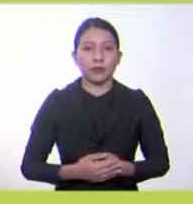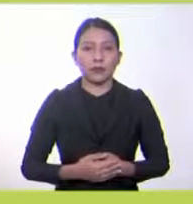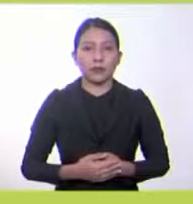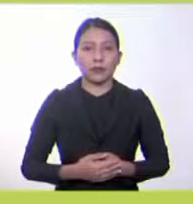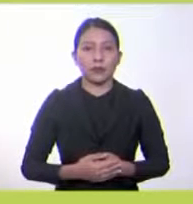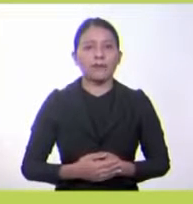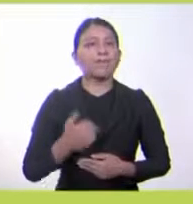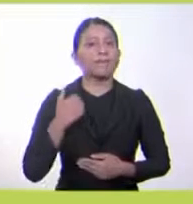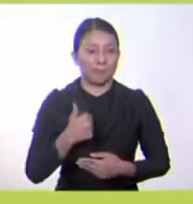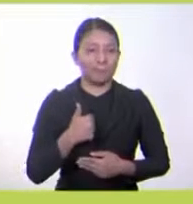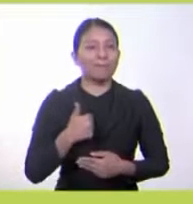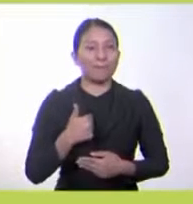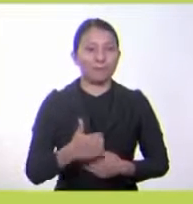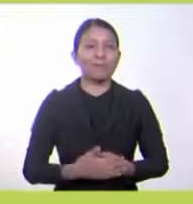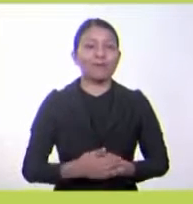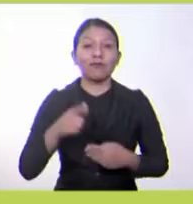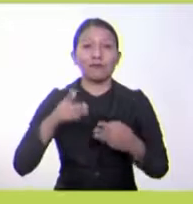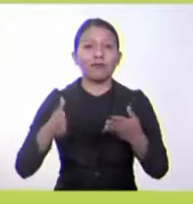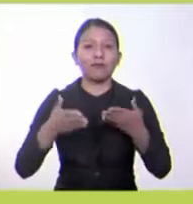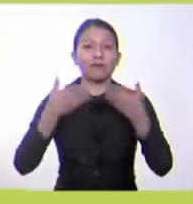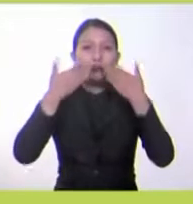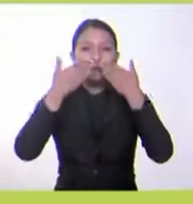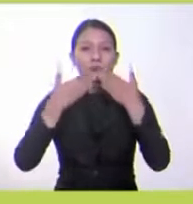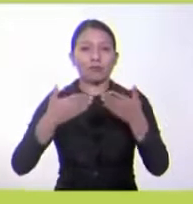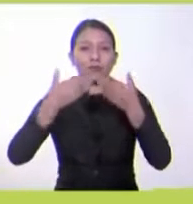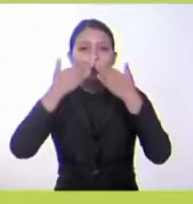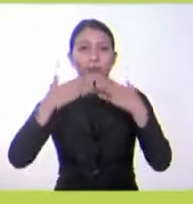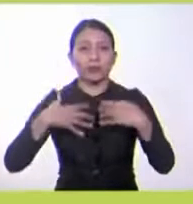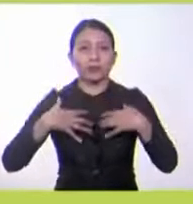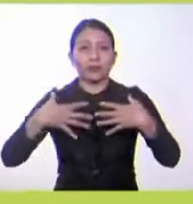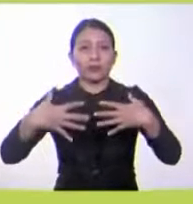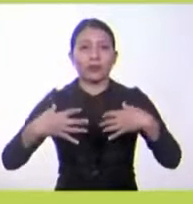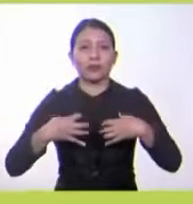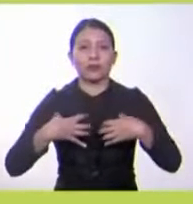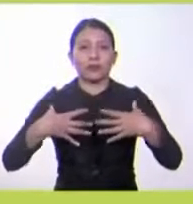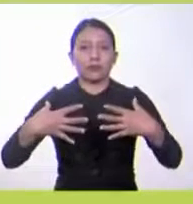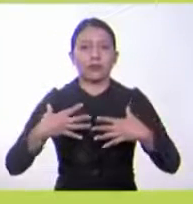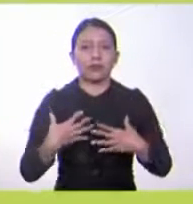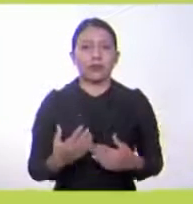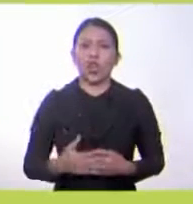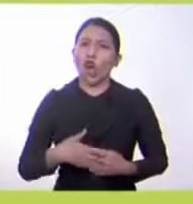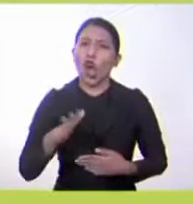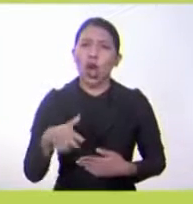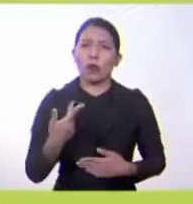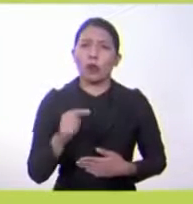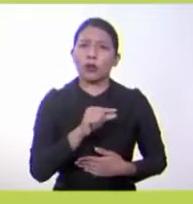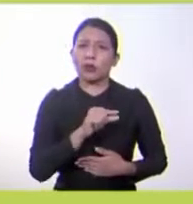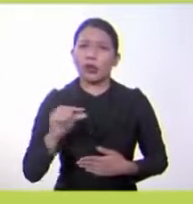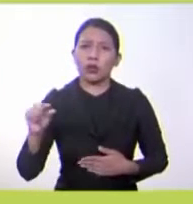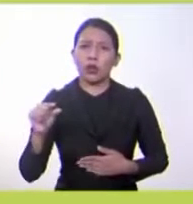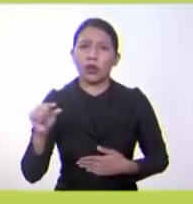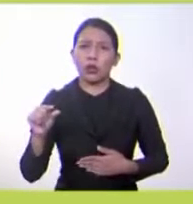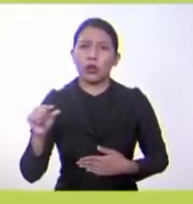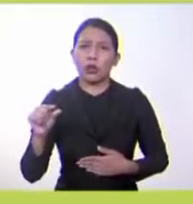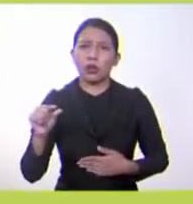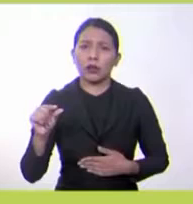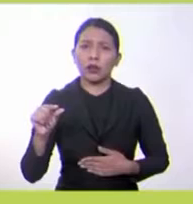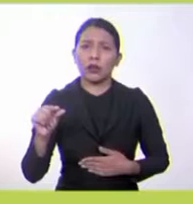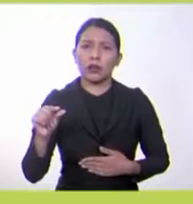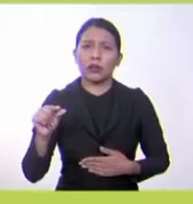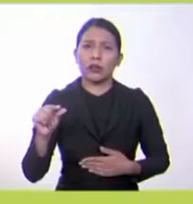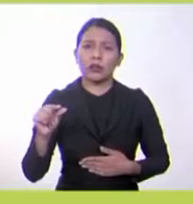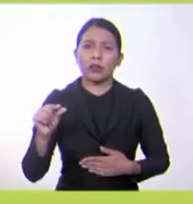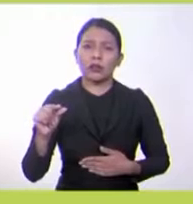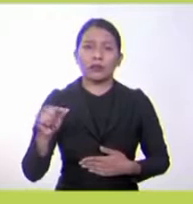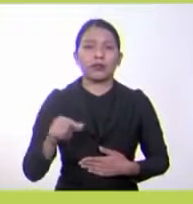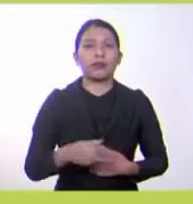Muy bien, es respiración pulmonar. ¿Cómo se llama el músculo ubicado debajo del